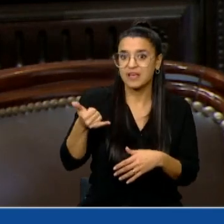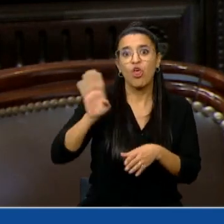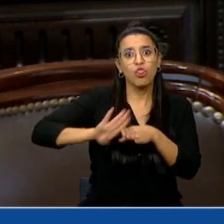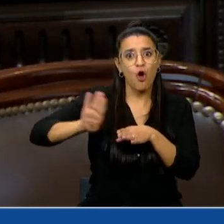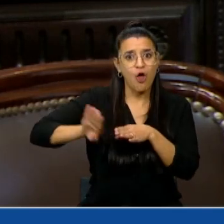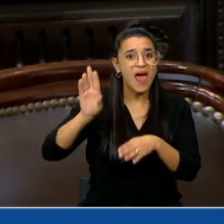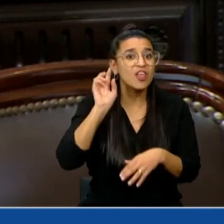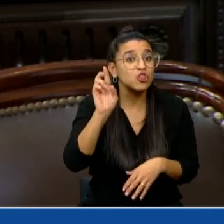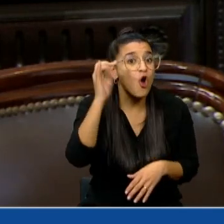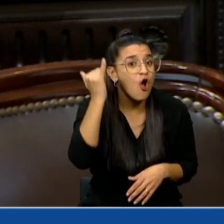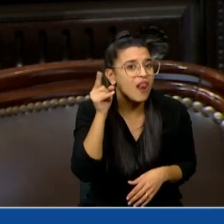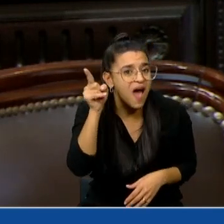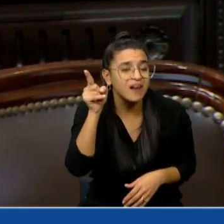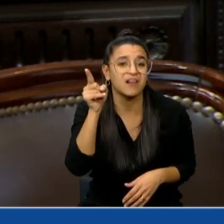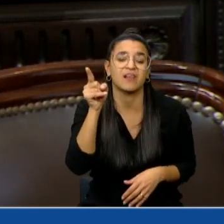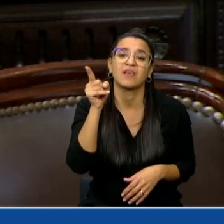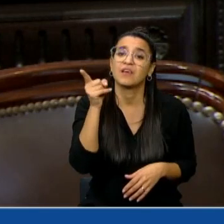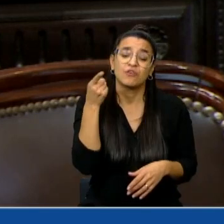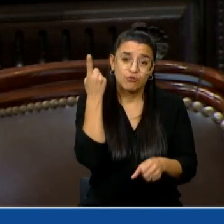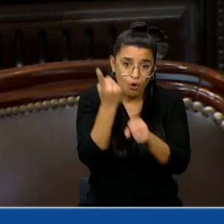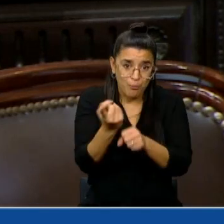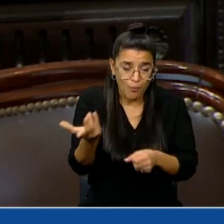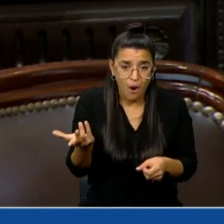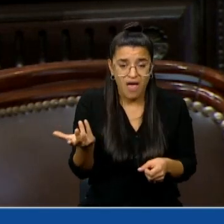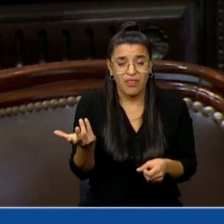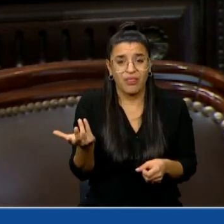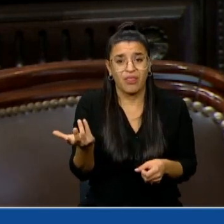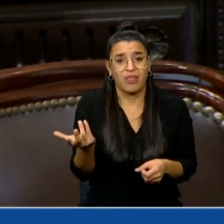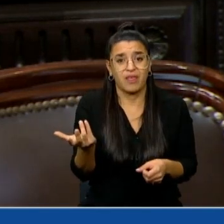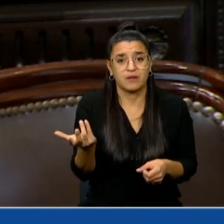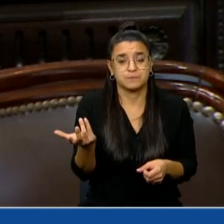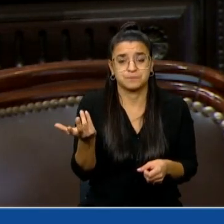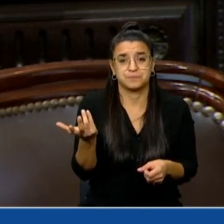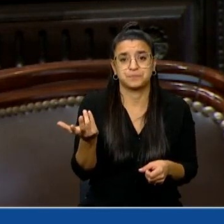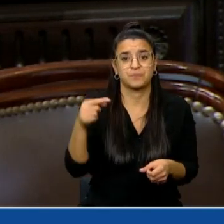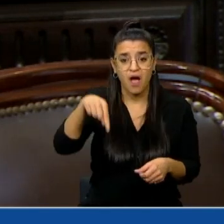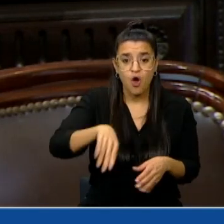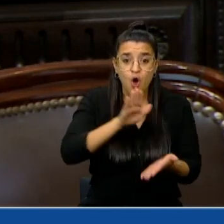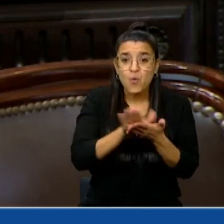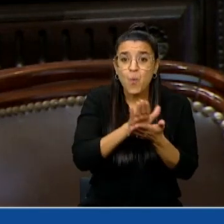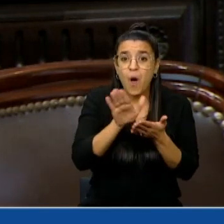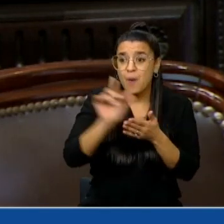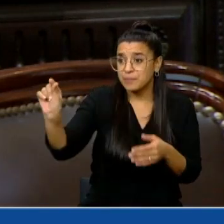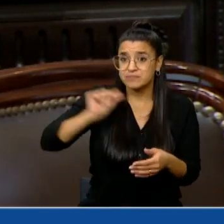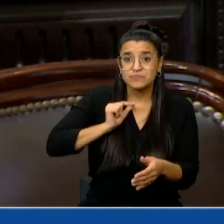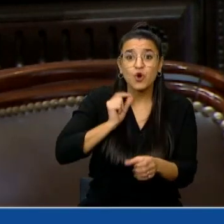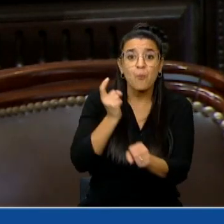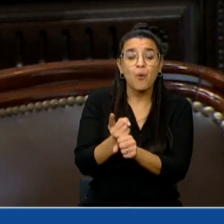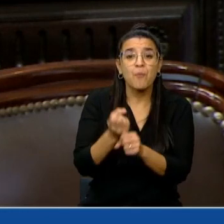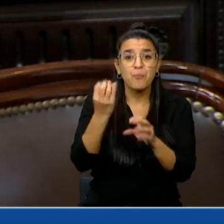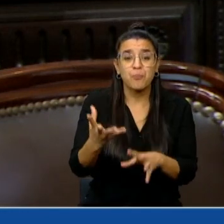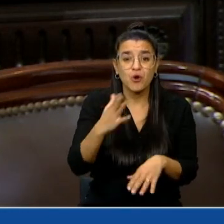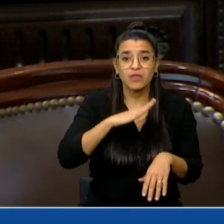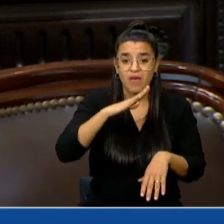en dólares y tienen la imposibilidad de adquirir nuevos préstamos porque han pasado